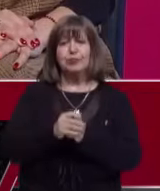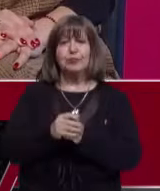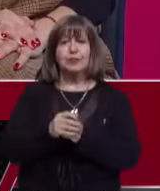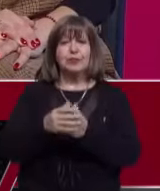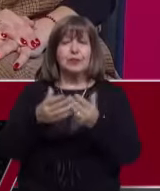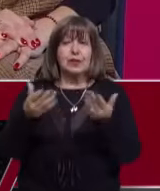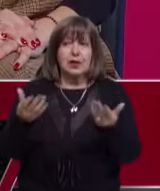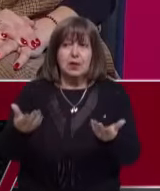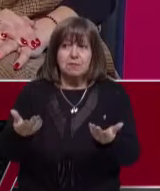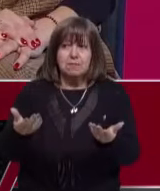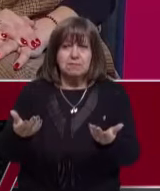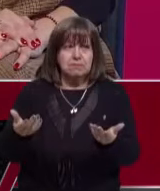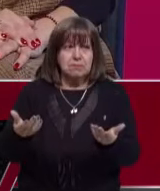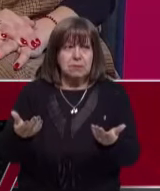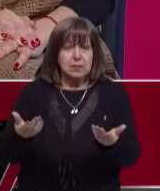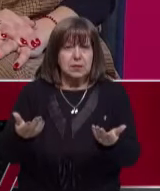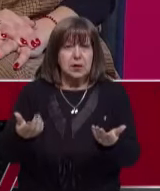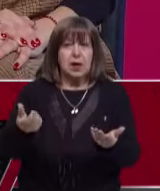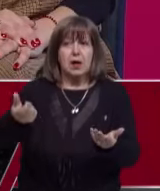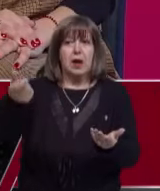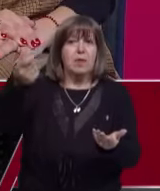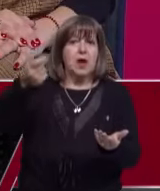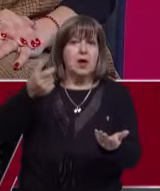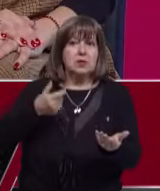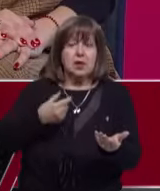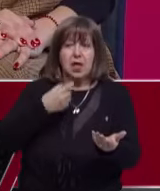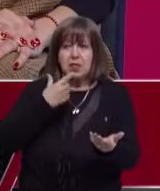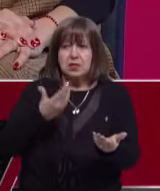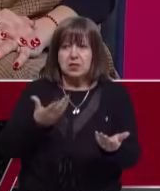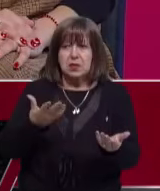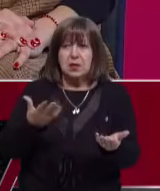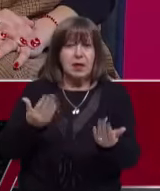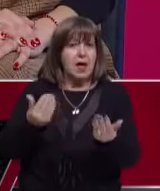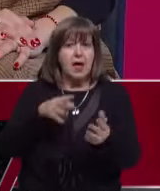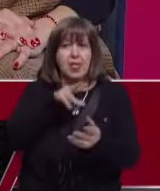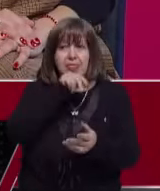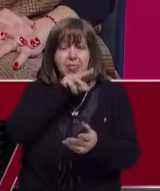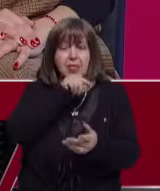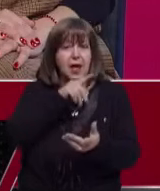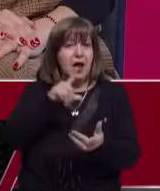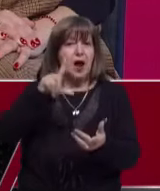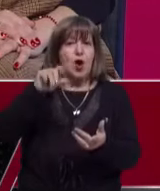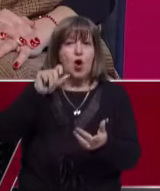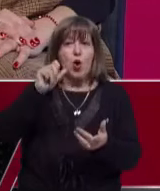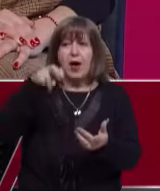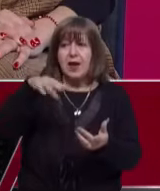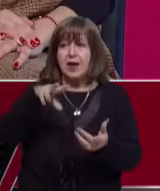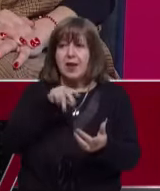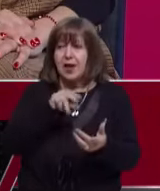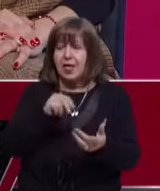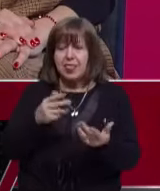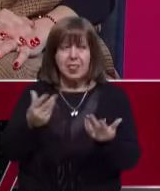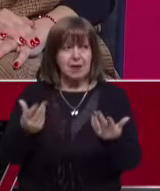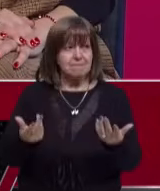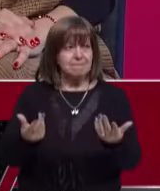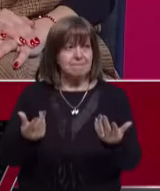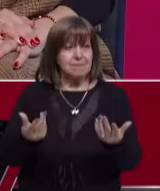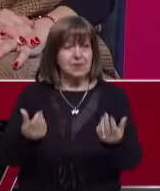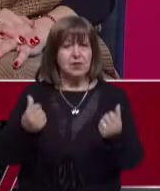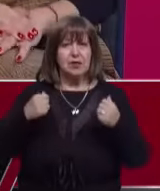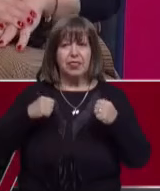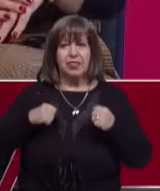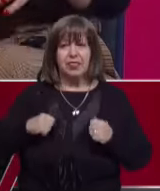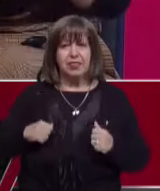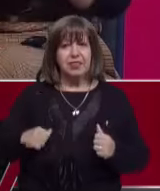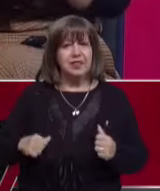que nos iban a entregar algo la respuesta fue no tenemos datos de loan eh Y ahí se desmorona también sí que